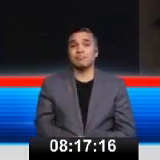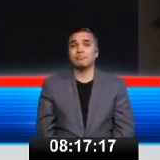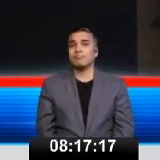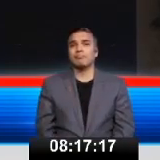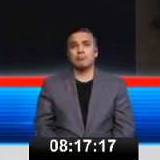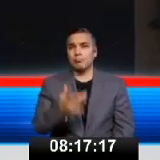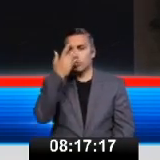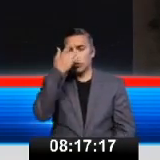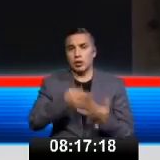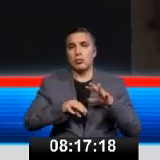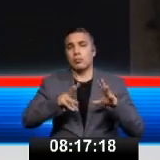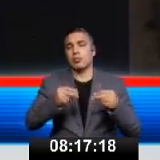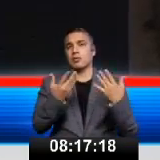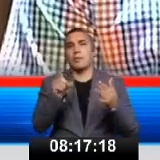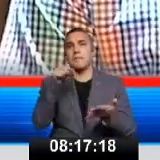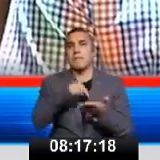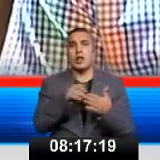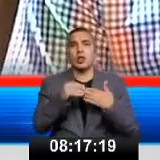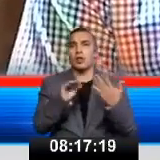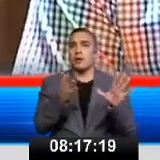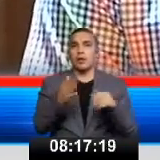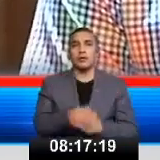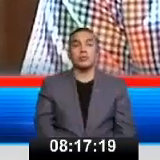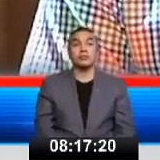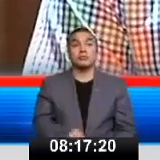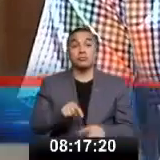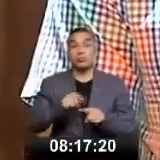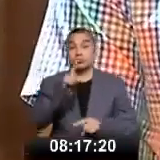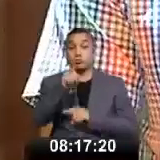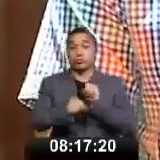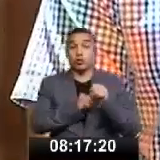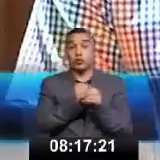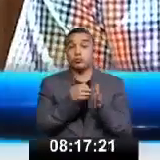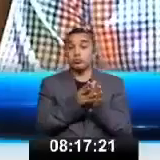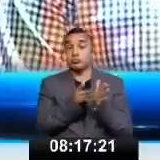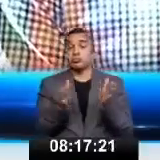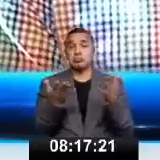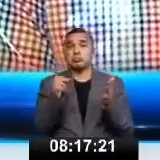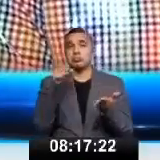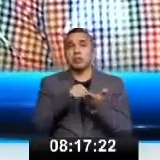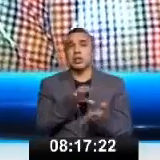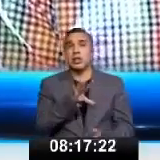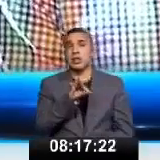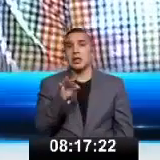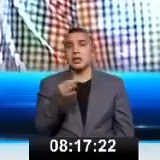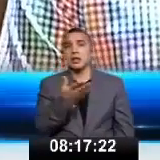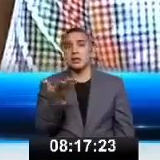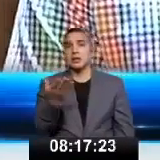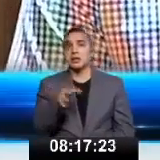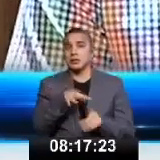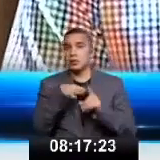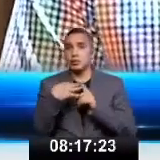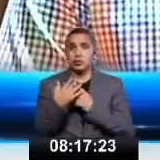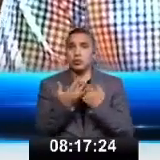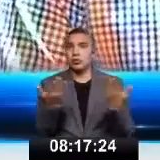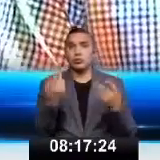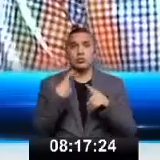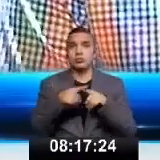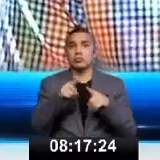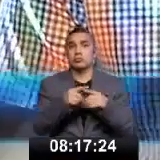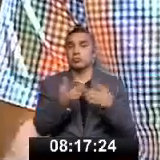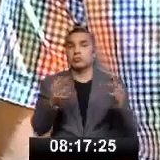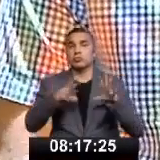por robarles más de $1,000. Lo que va del año acá ya hay más de 1,500 situaciones de tipo